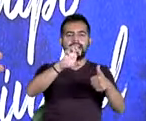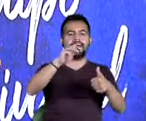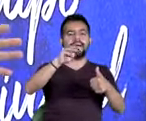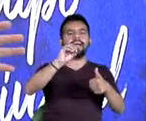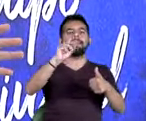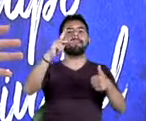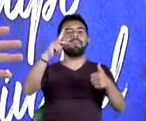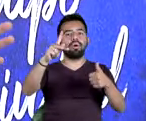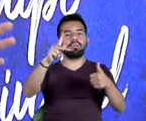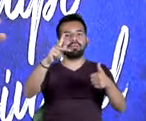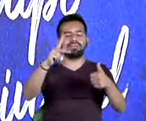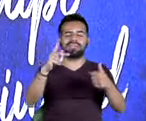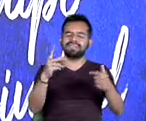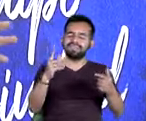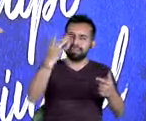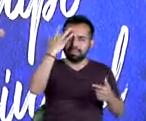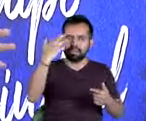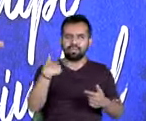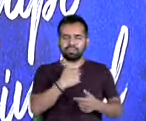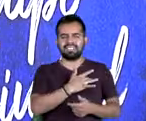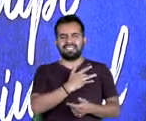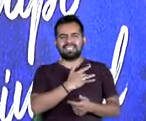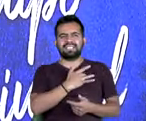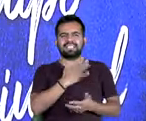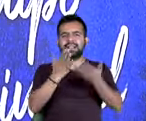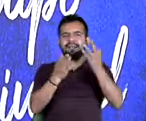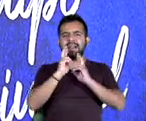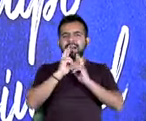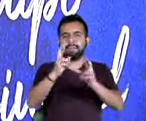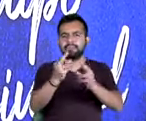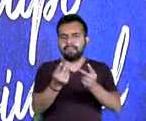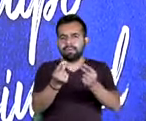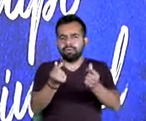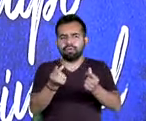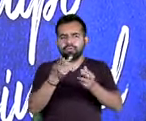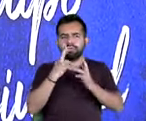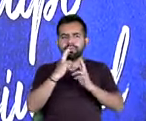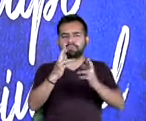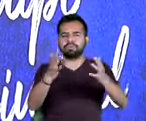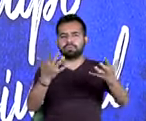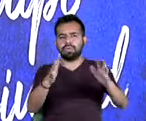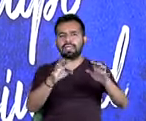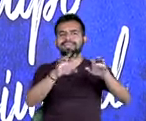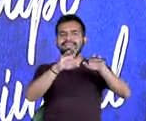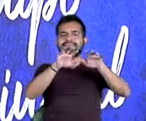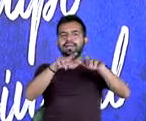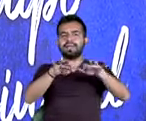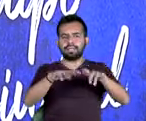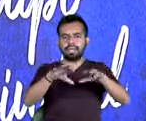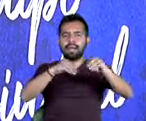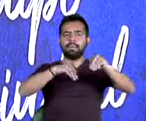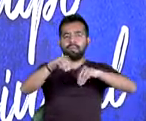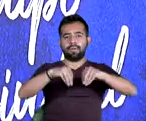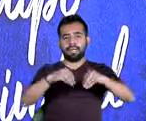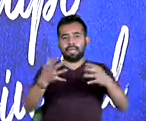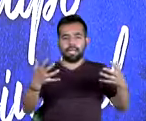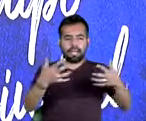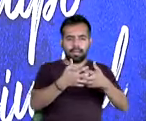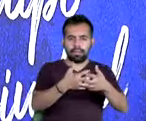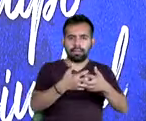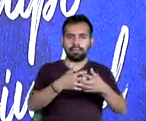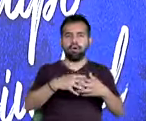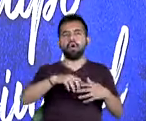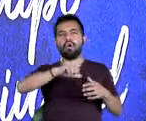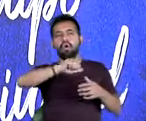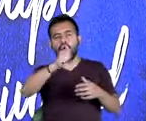algo, nos da la sensación que no responde a la rectoría de la Secretaría de Movilidad. Encontramos